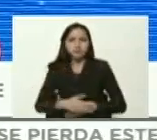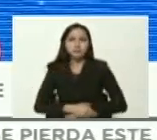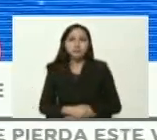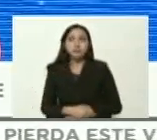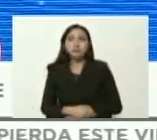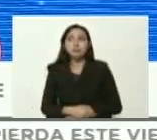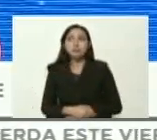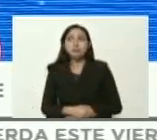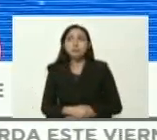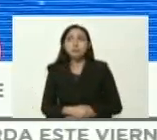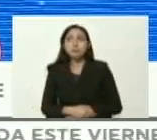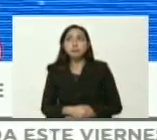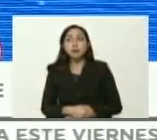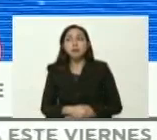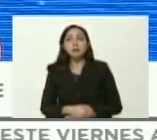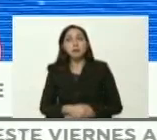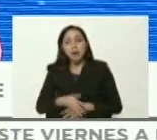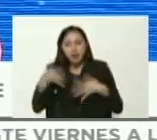Lo fuimos llevando.